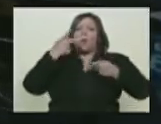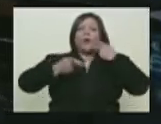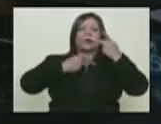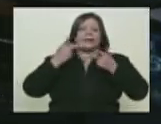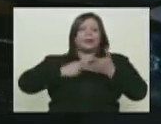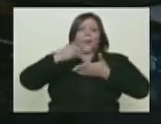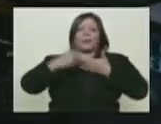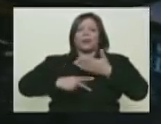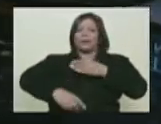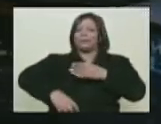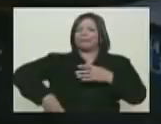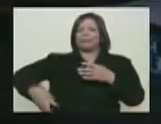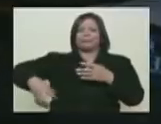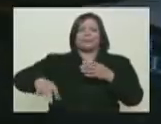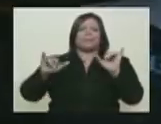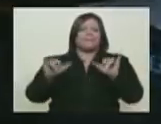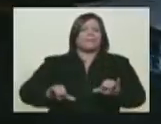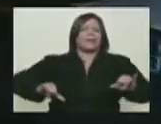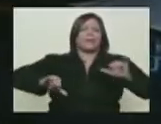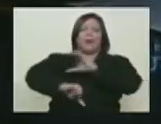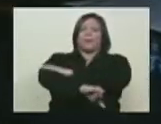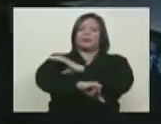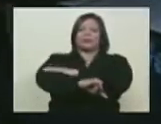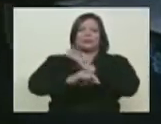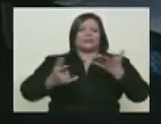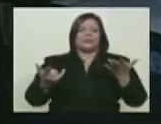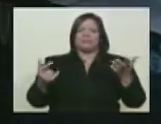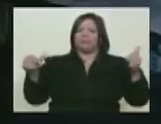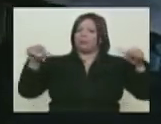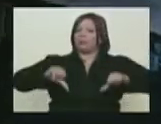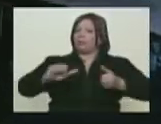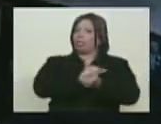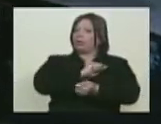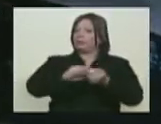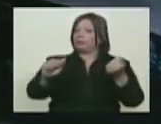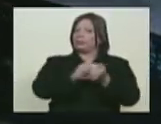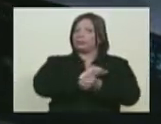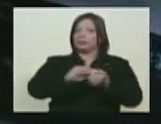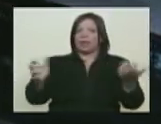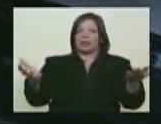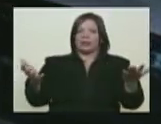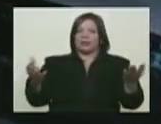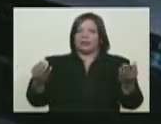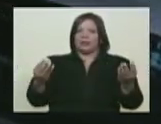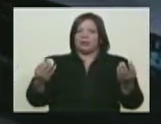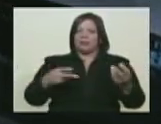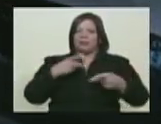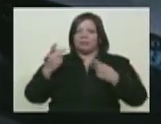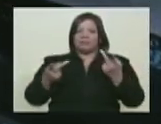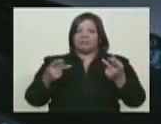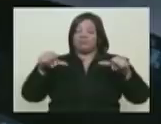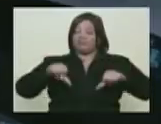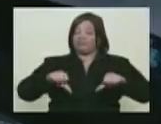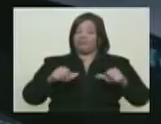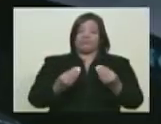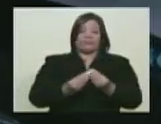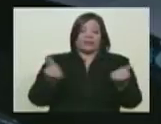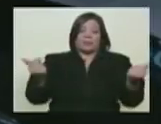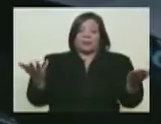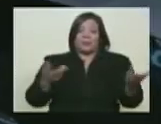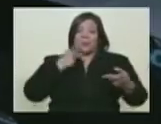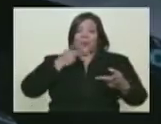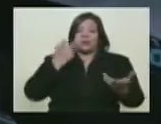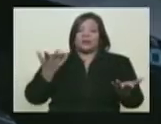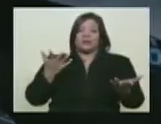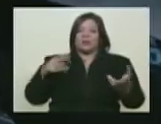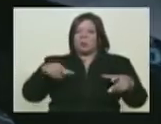de la burguesía. ¿Y el PRD? Oligarca. El PRD está hecho un desastre. Ha desaparecido como partido. Es hoy un nido de